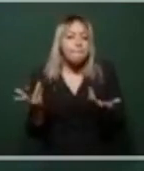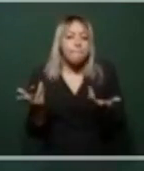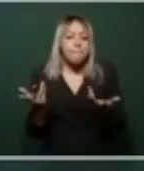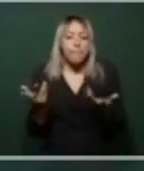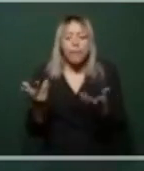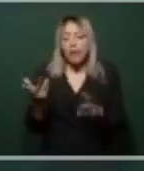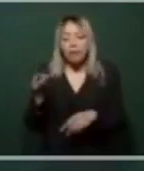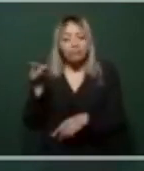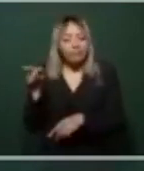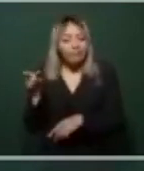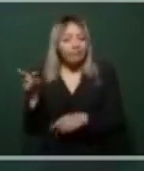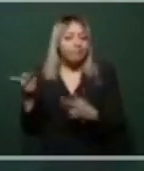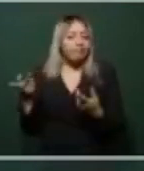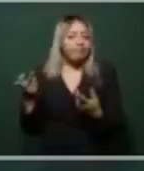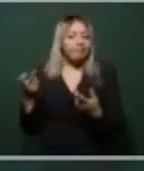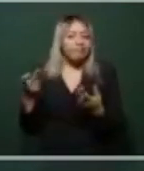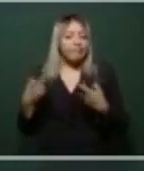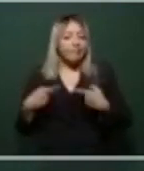están viendo